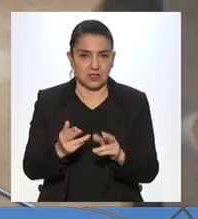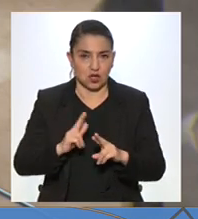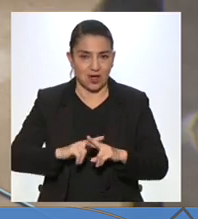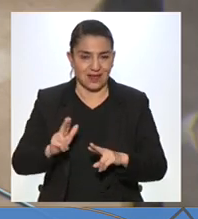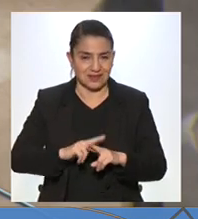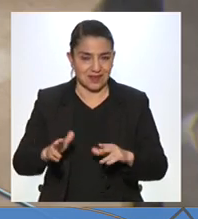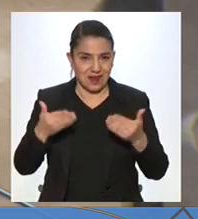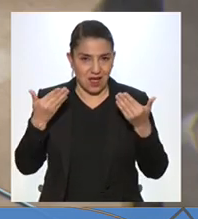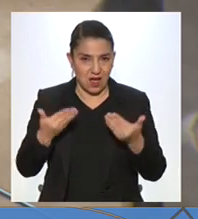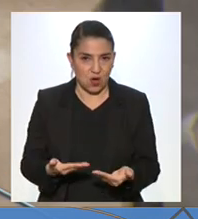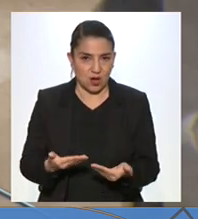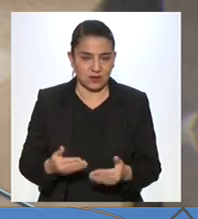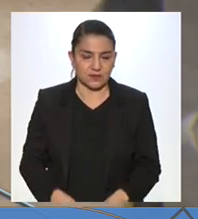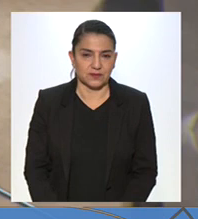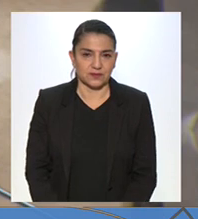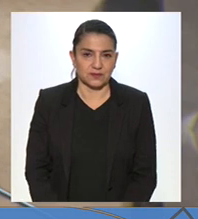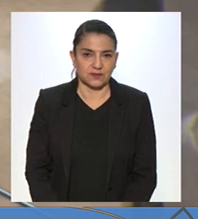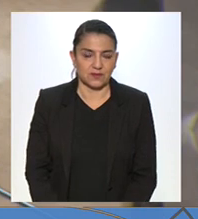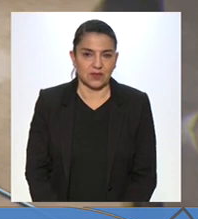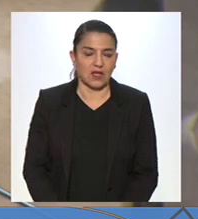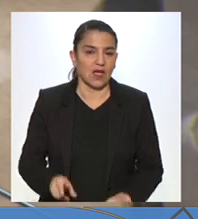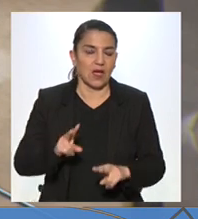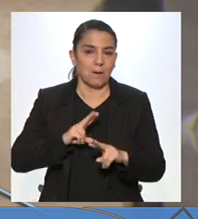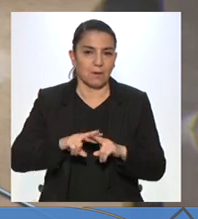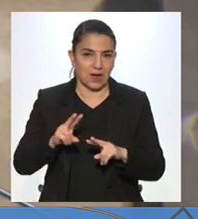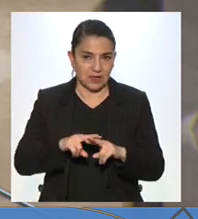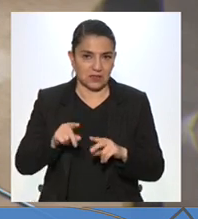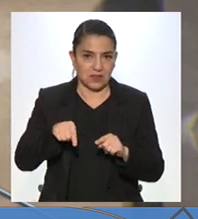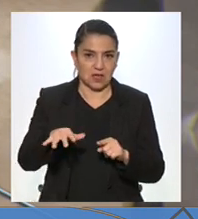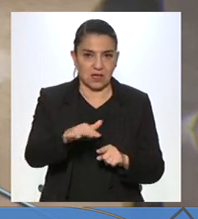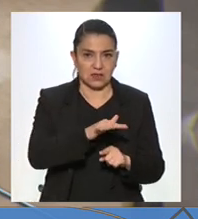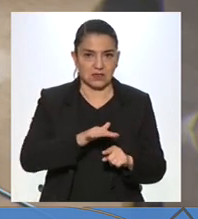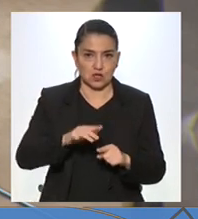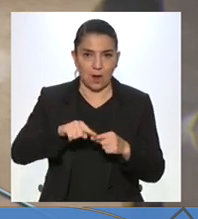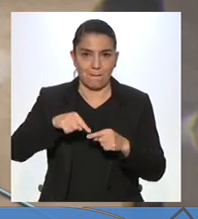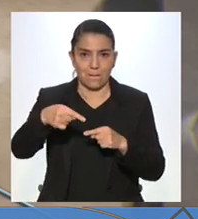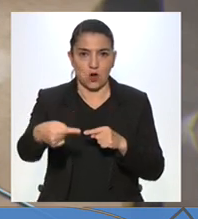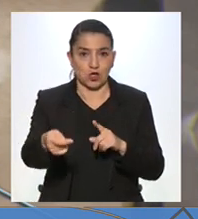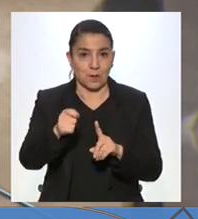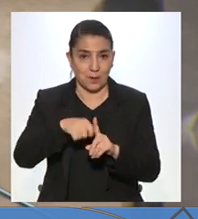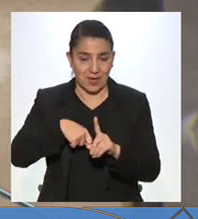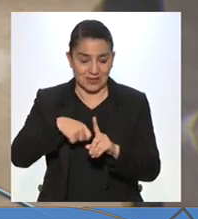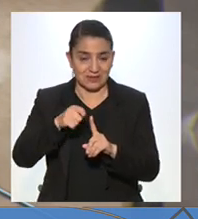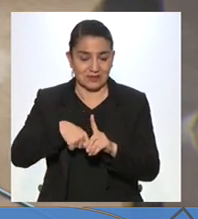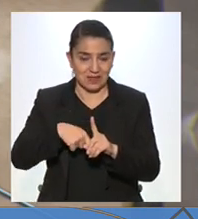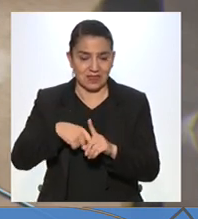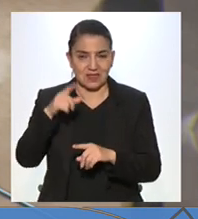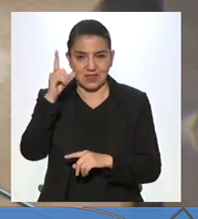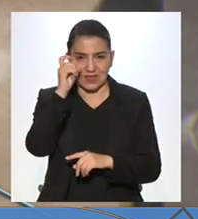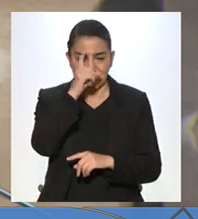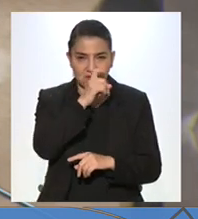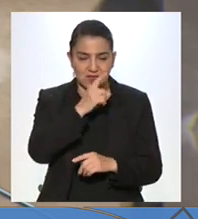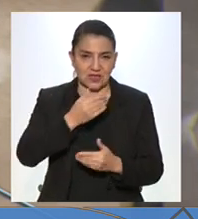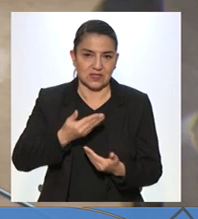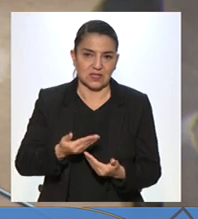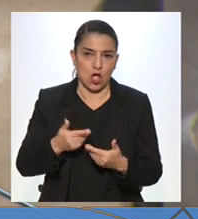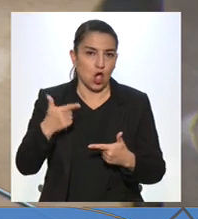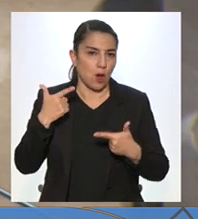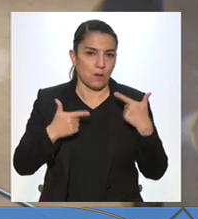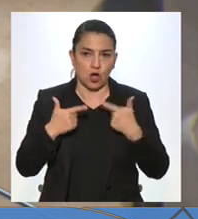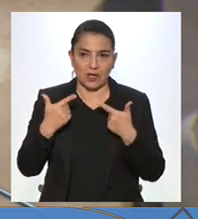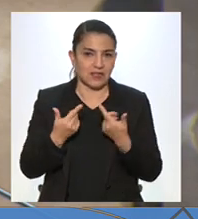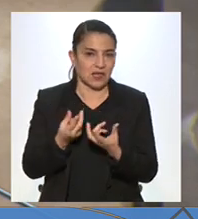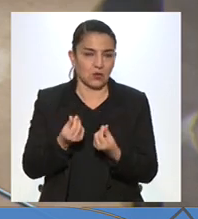ahora. Es para hacer este episodio que para los próximos meses es difícil, o sea, no, la política monetaria no